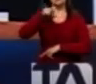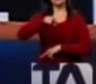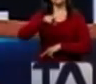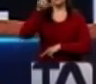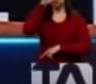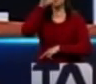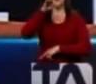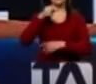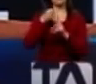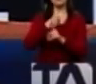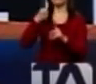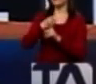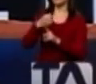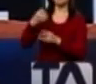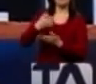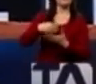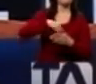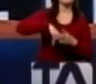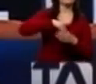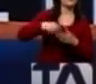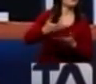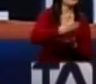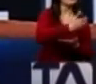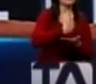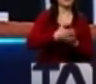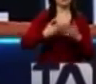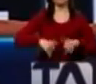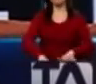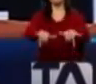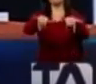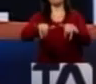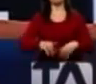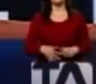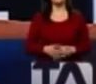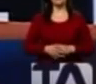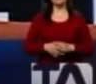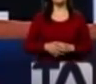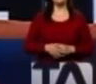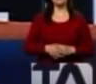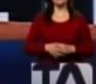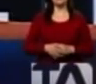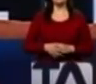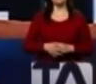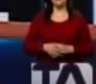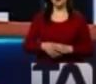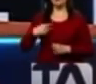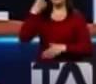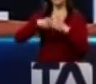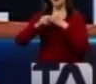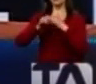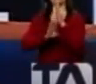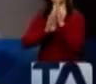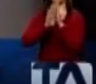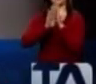la salud de nuestros hijos. Y eso es lo que me llevará hasta el final. He decidido sacar adelante la enfermedad de DEN, me cueste lo que me cueste,